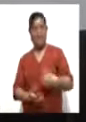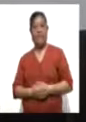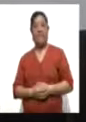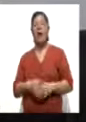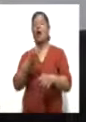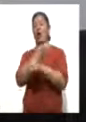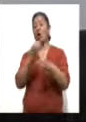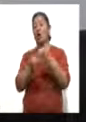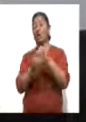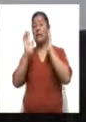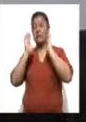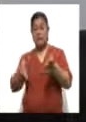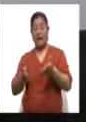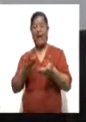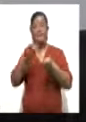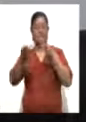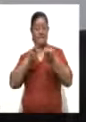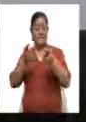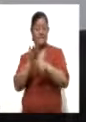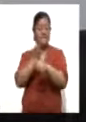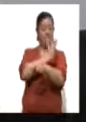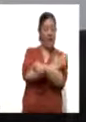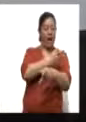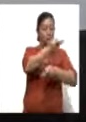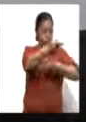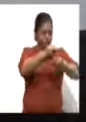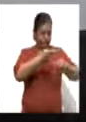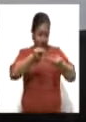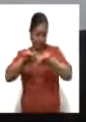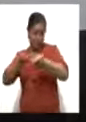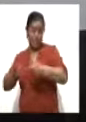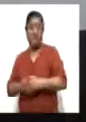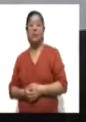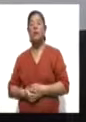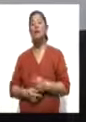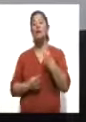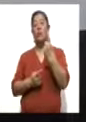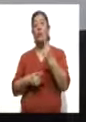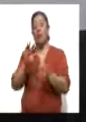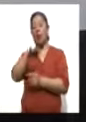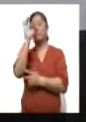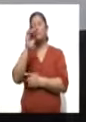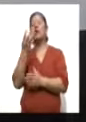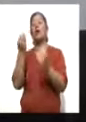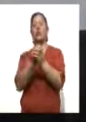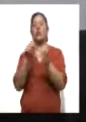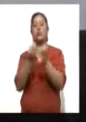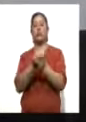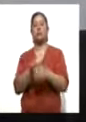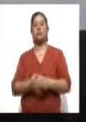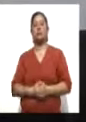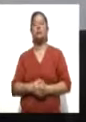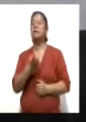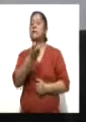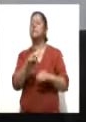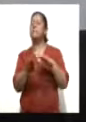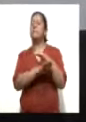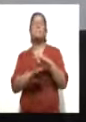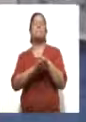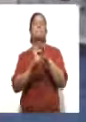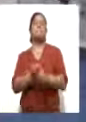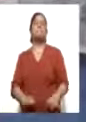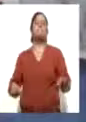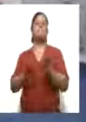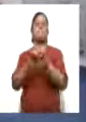cosas que tenemos ya planeadas, planificadas. Una de ellas son los cursos. Los cursos son la base fundamental de la